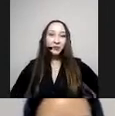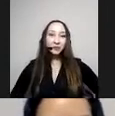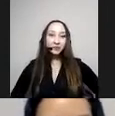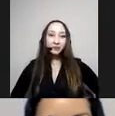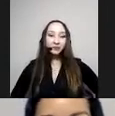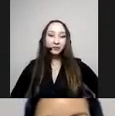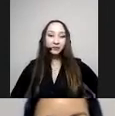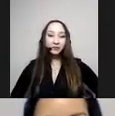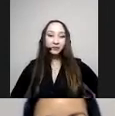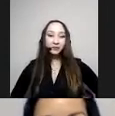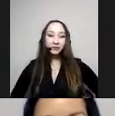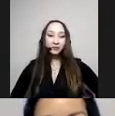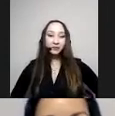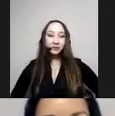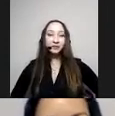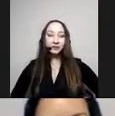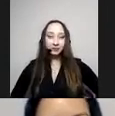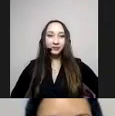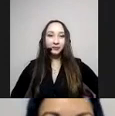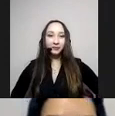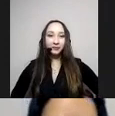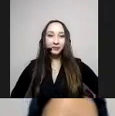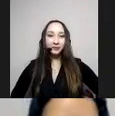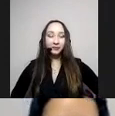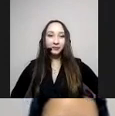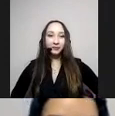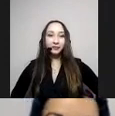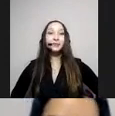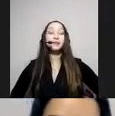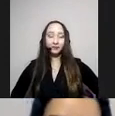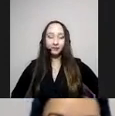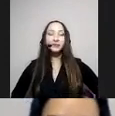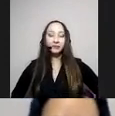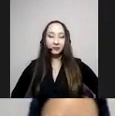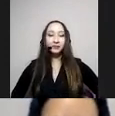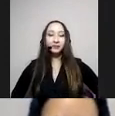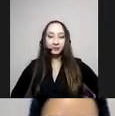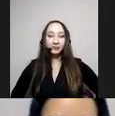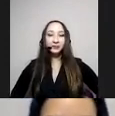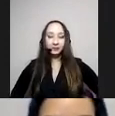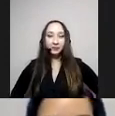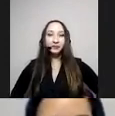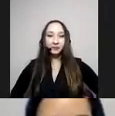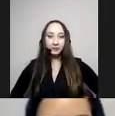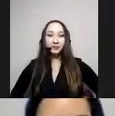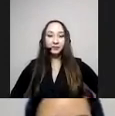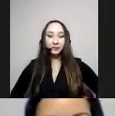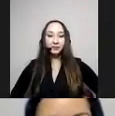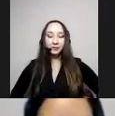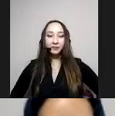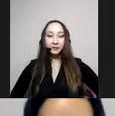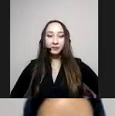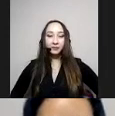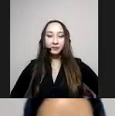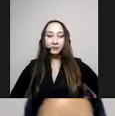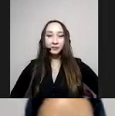mindfulness contribuye a levantar barreras inmunológicas. Bueno, eso es un dato súper importante que el doctor Julio Ramírez